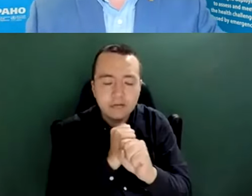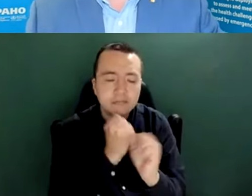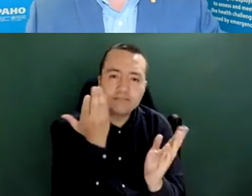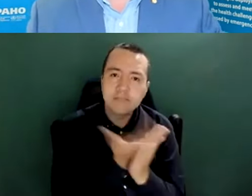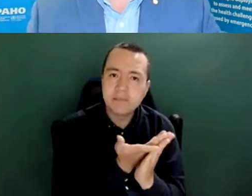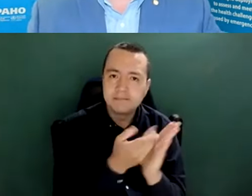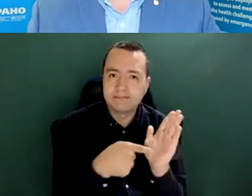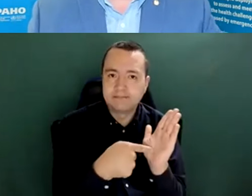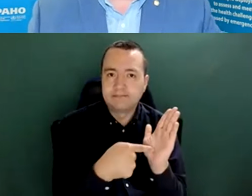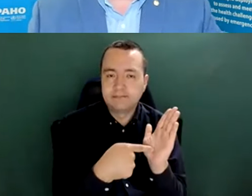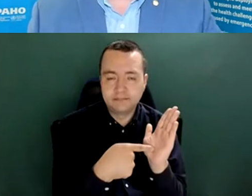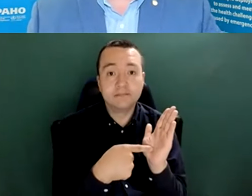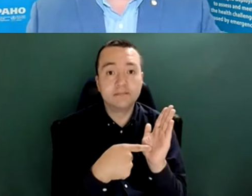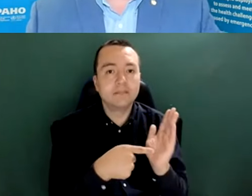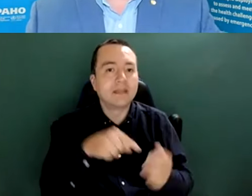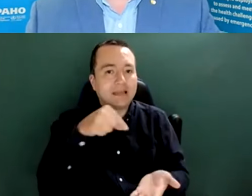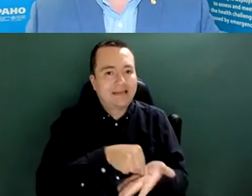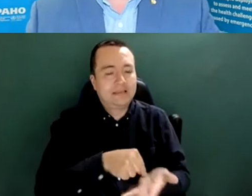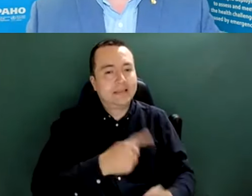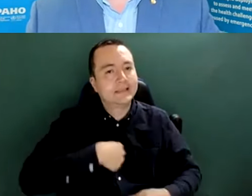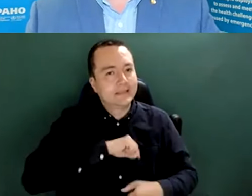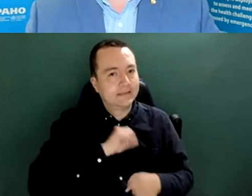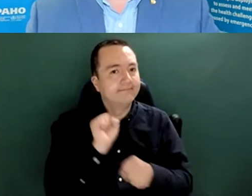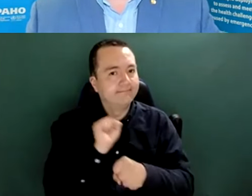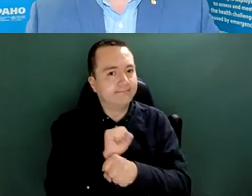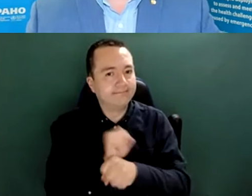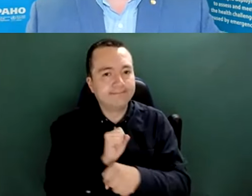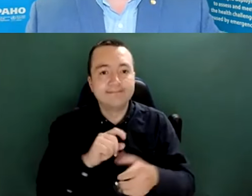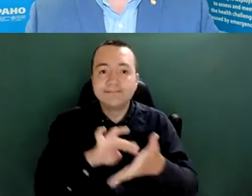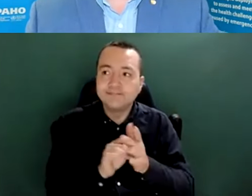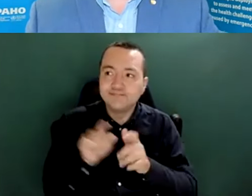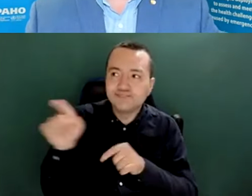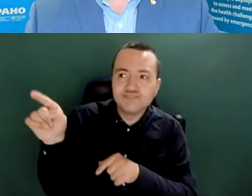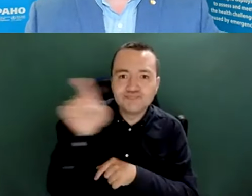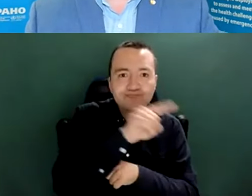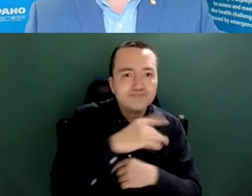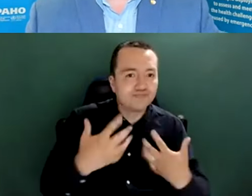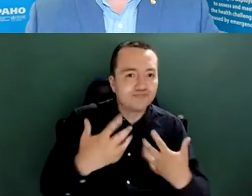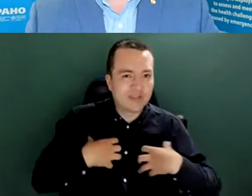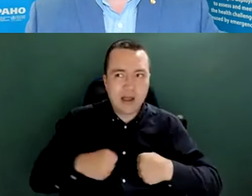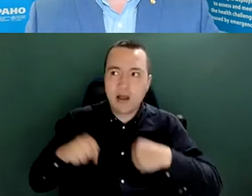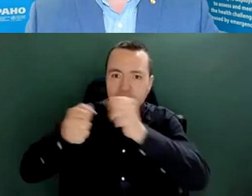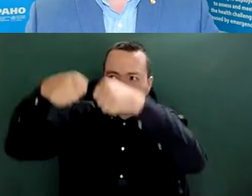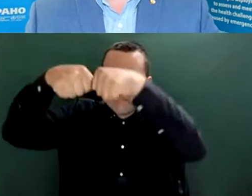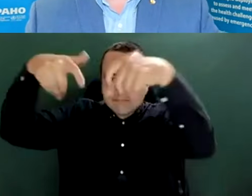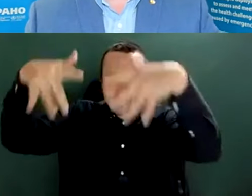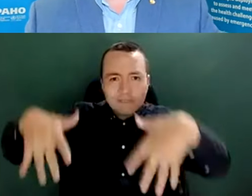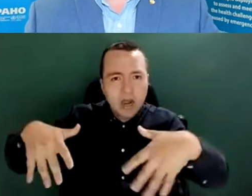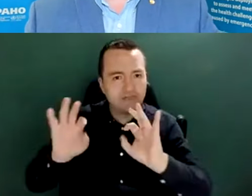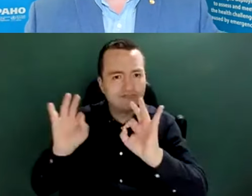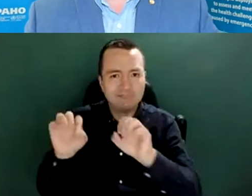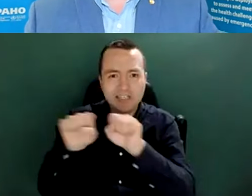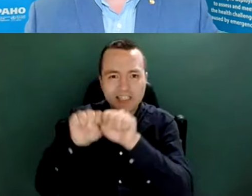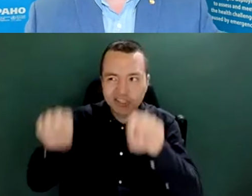en el trabajo que estamos haciendo en sistemas resilientes de colección de evidencia. Evidence